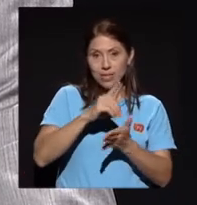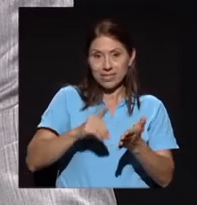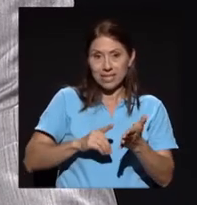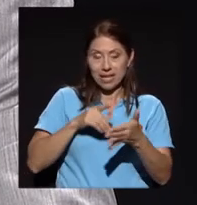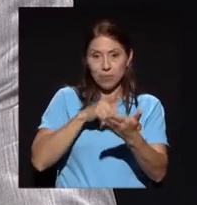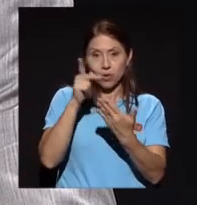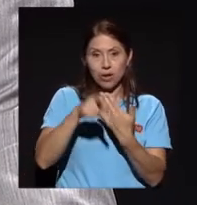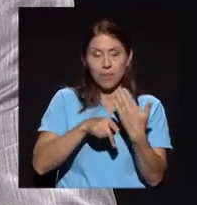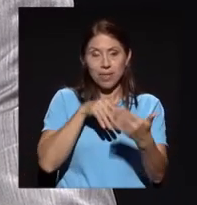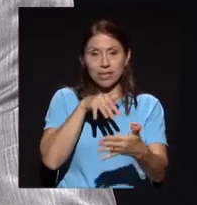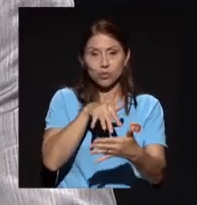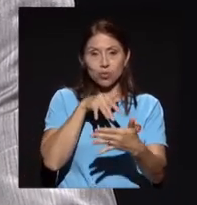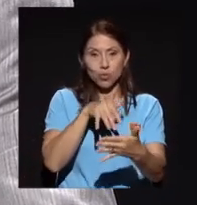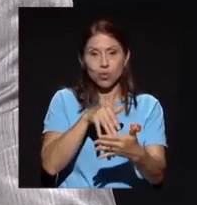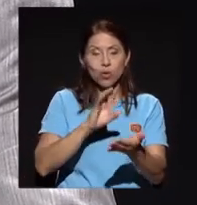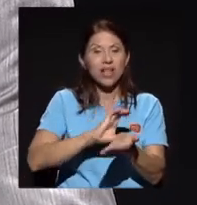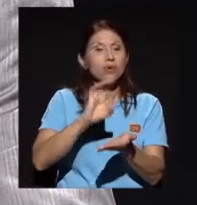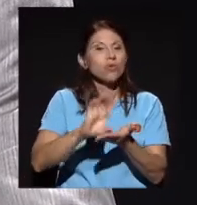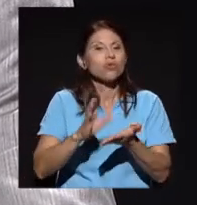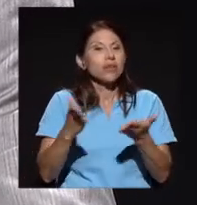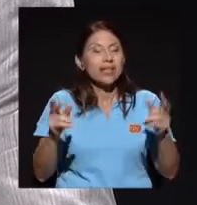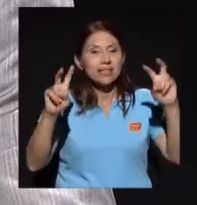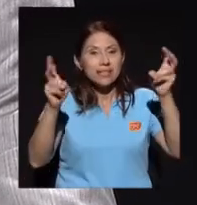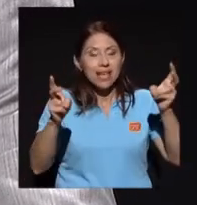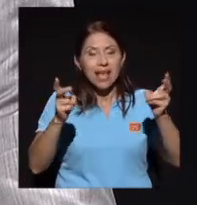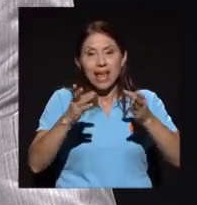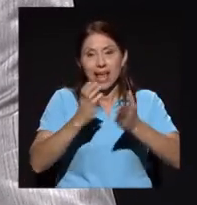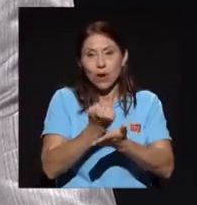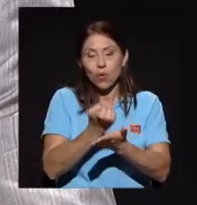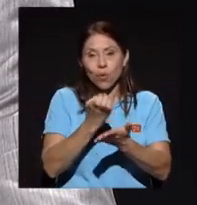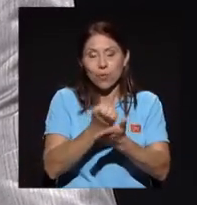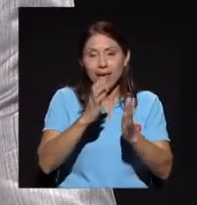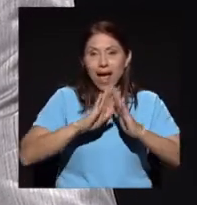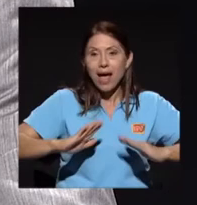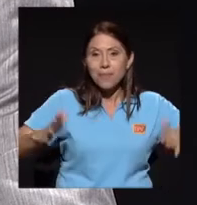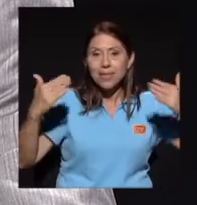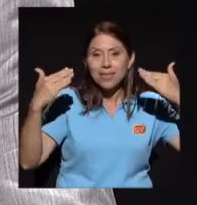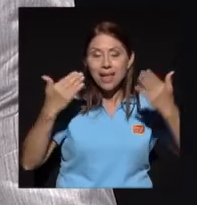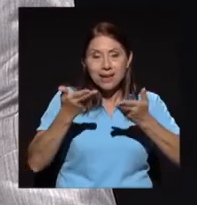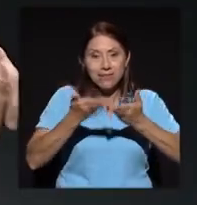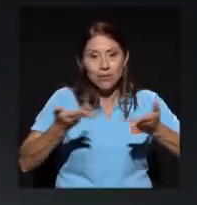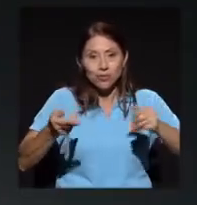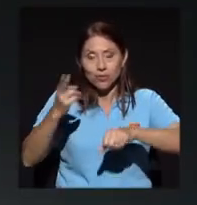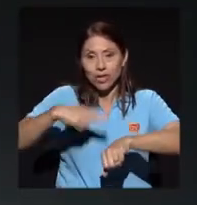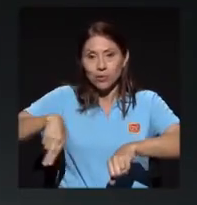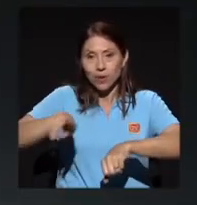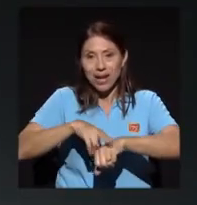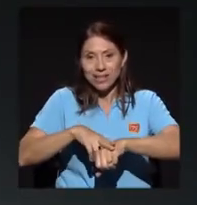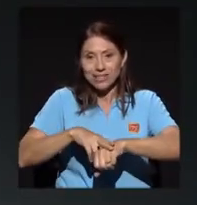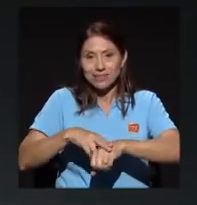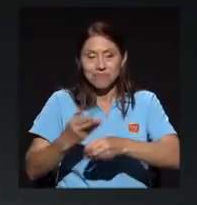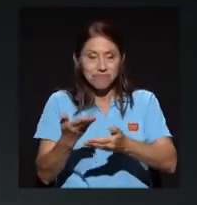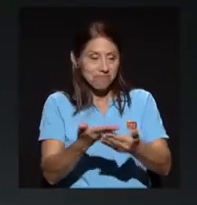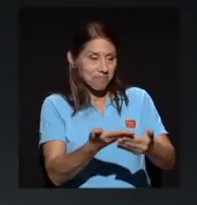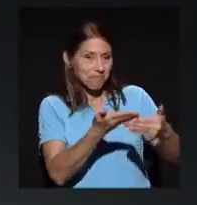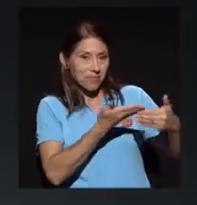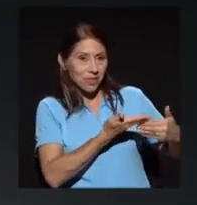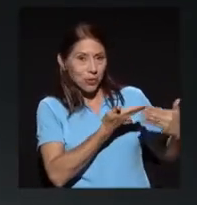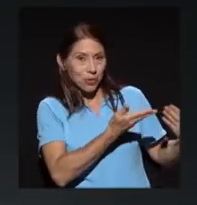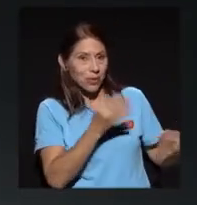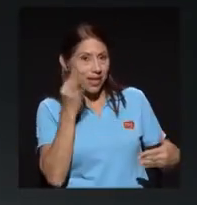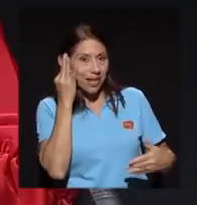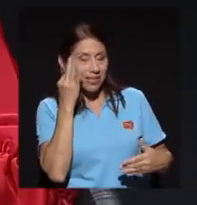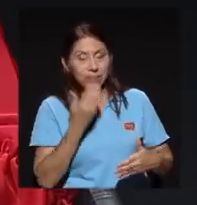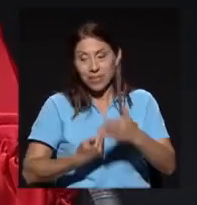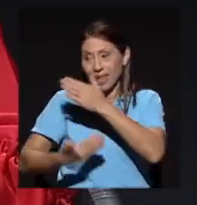estudio de economía ambiental y recursos naturales. Doña Nancy, ahora le toca a usted. Don Juan, en aquel tiempo